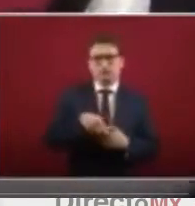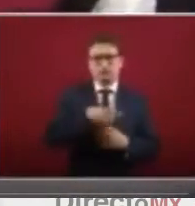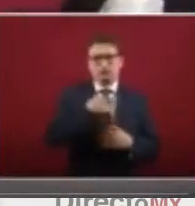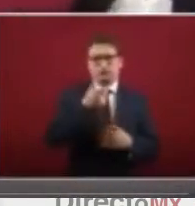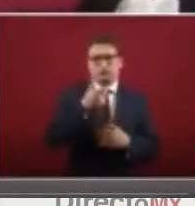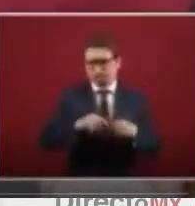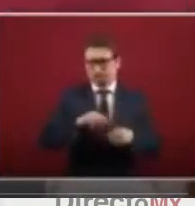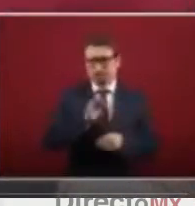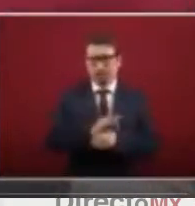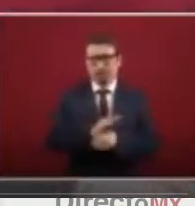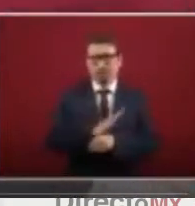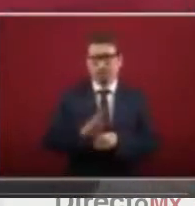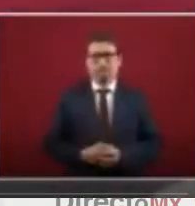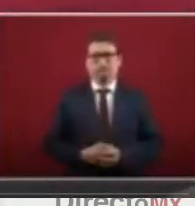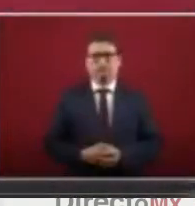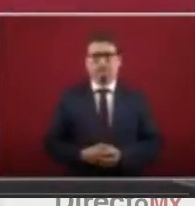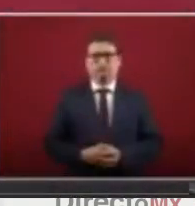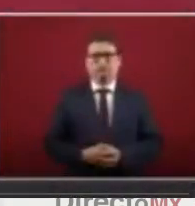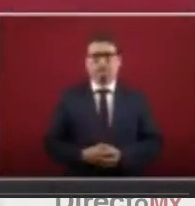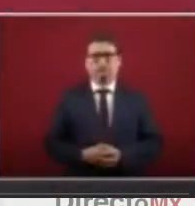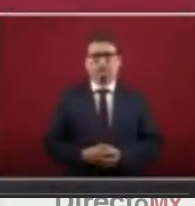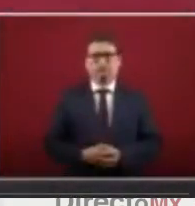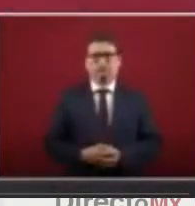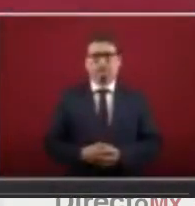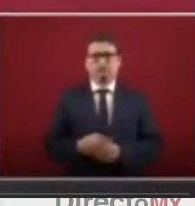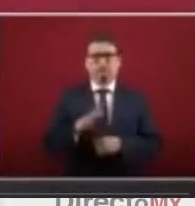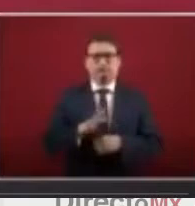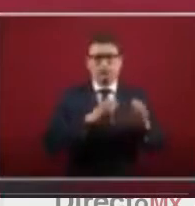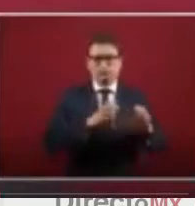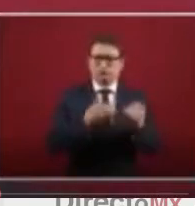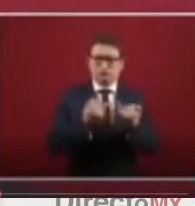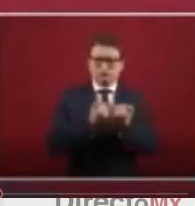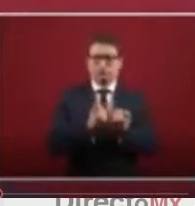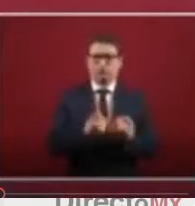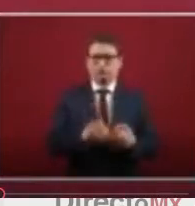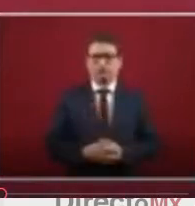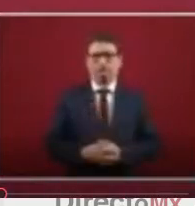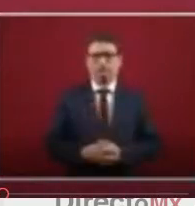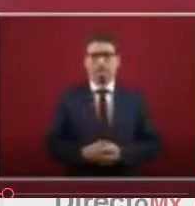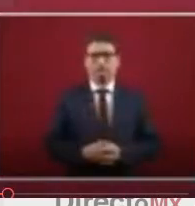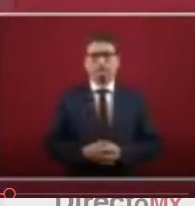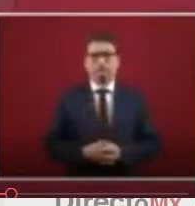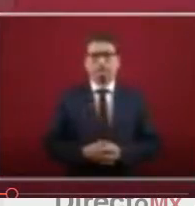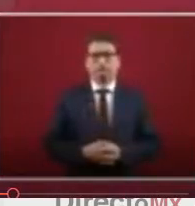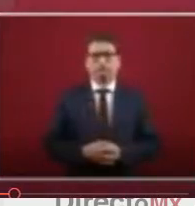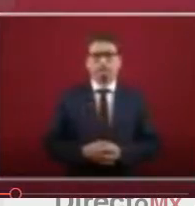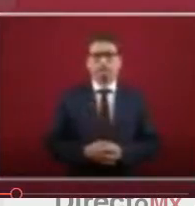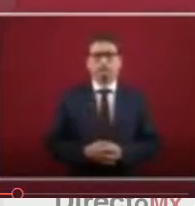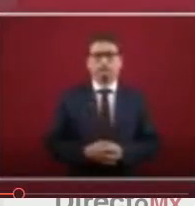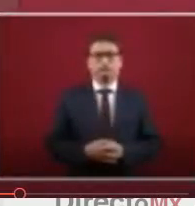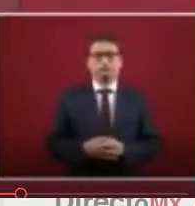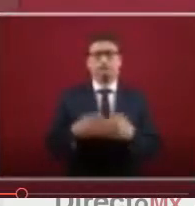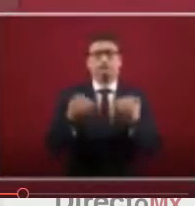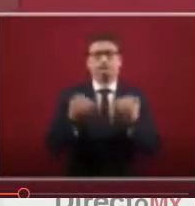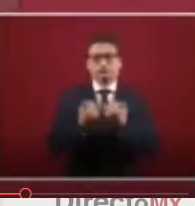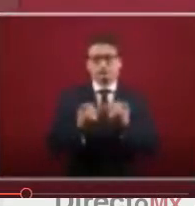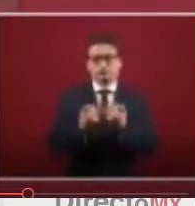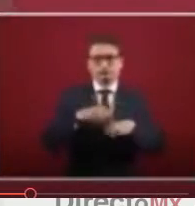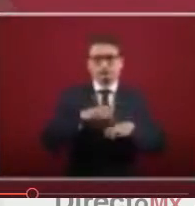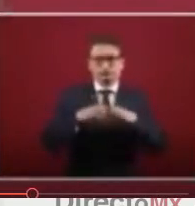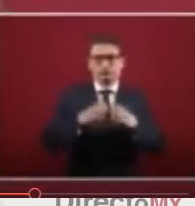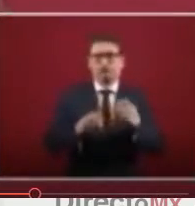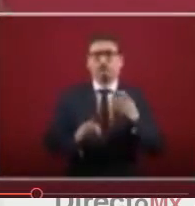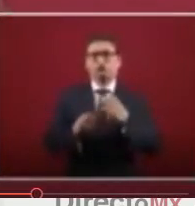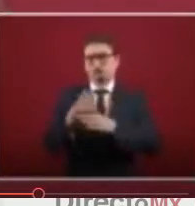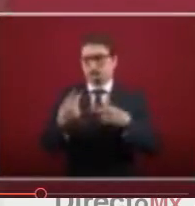economía del país porque tenemos también que cuidar a las empresas tenemos que cuidar la creación de empleos y desde luego